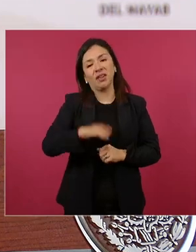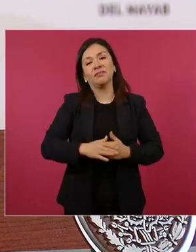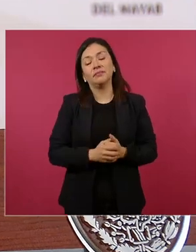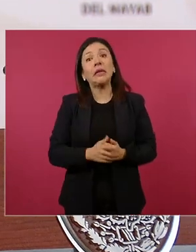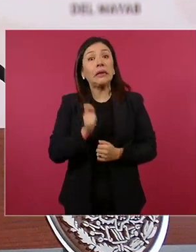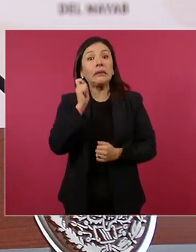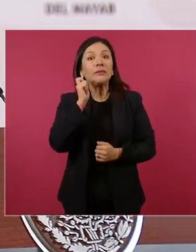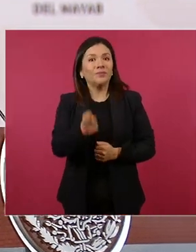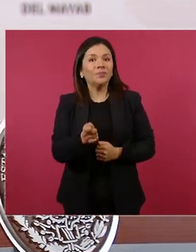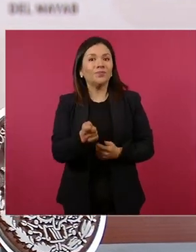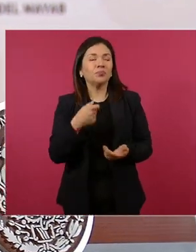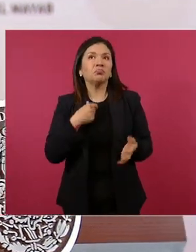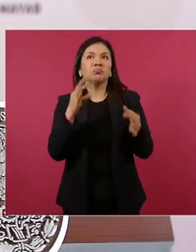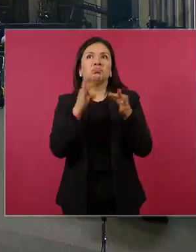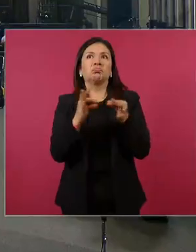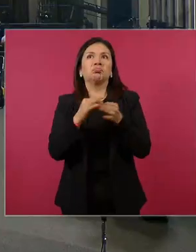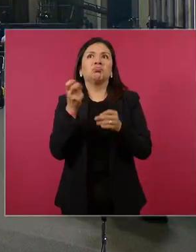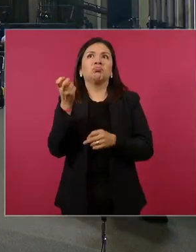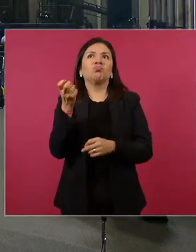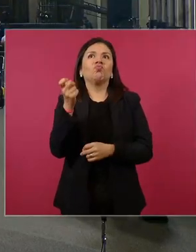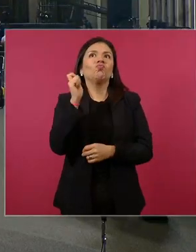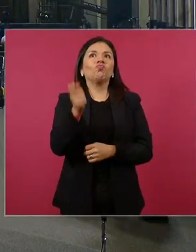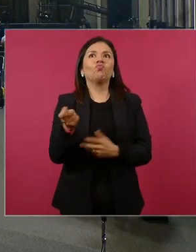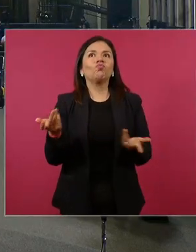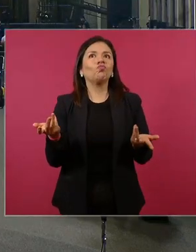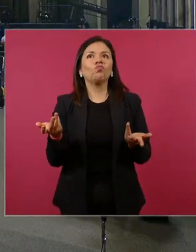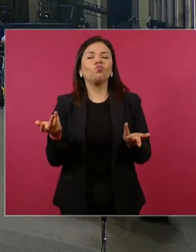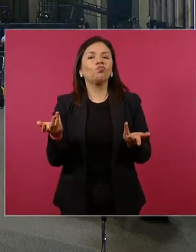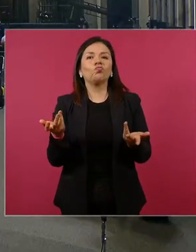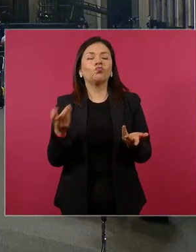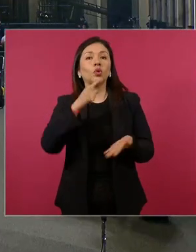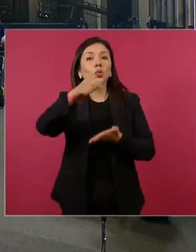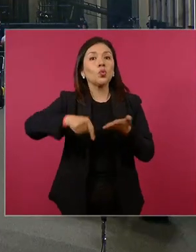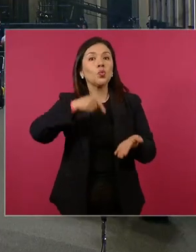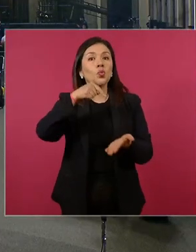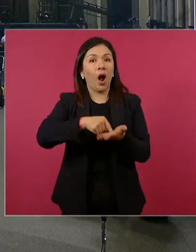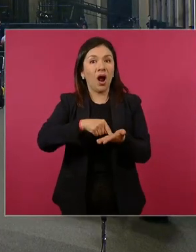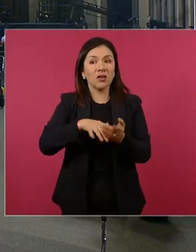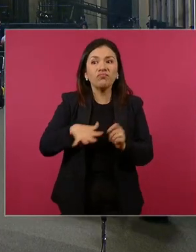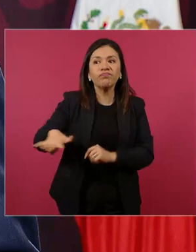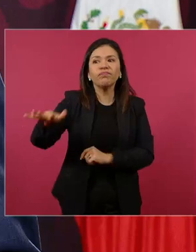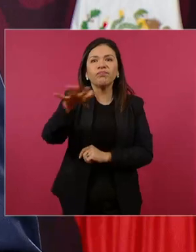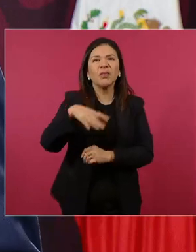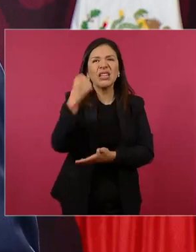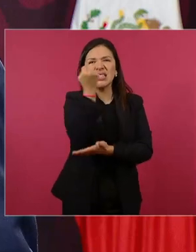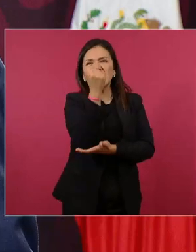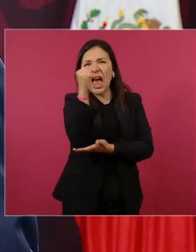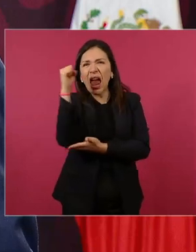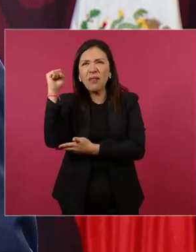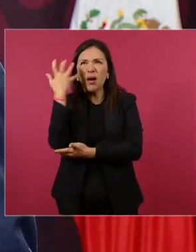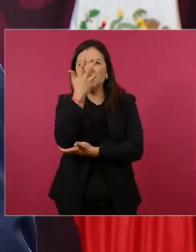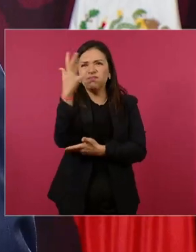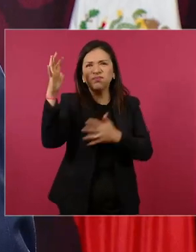estamos hablando de reservas de selva tropical.